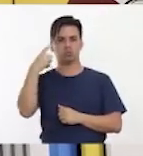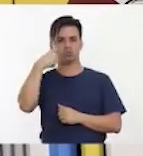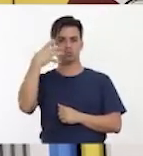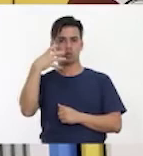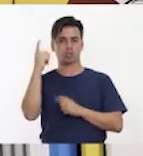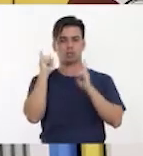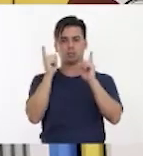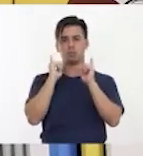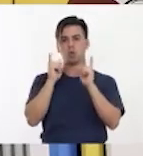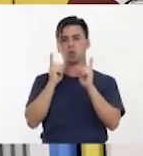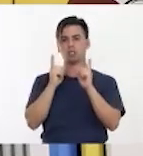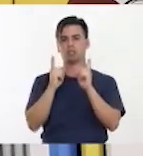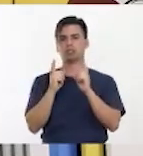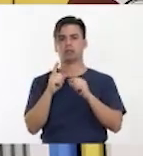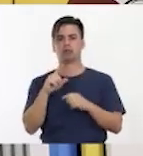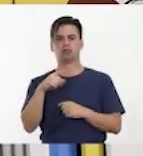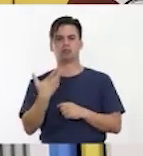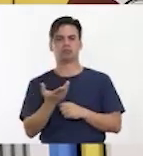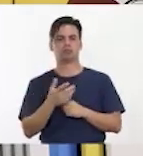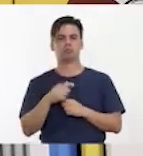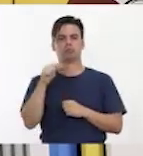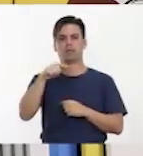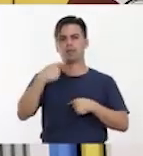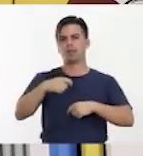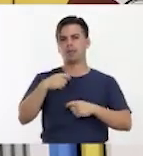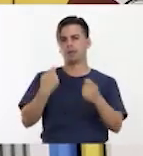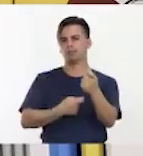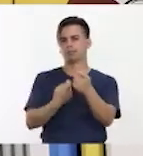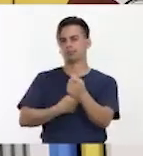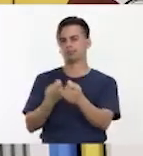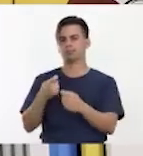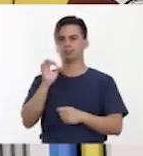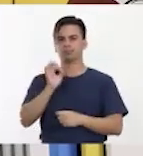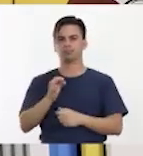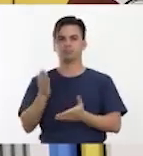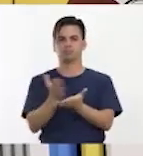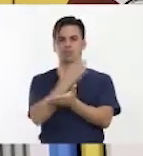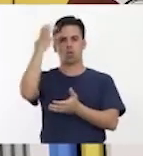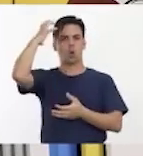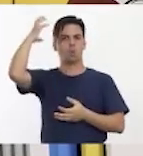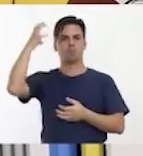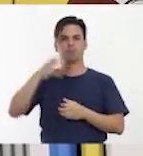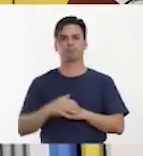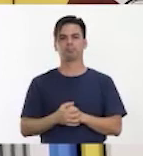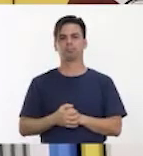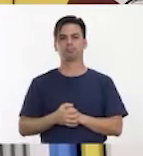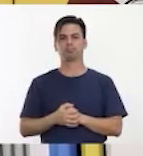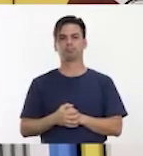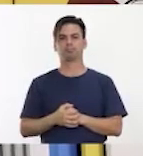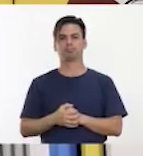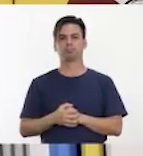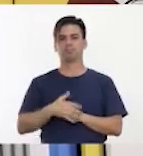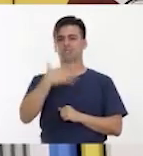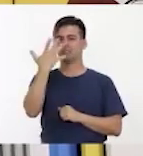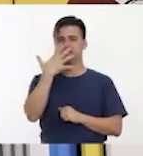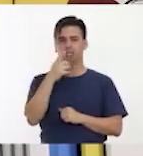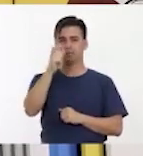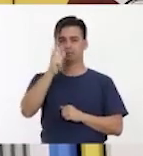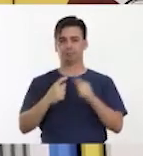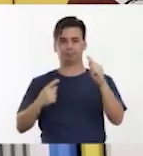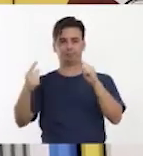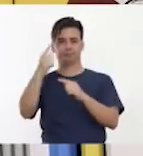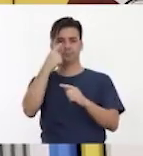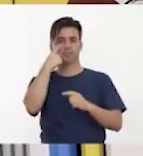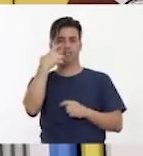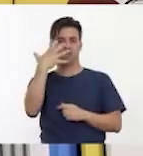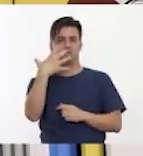con respecto a este golpe y la figura que